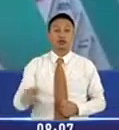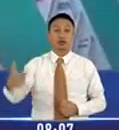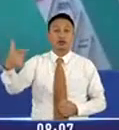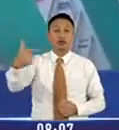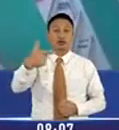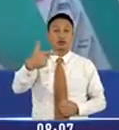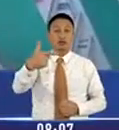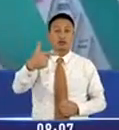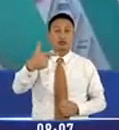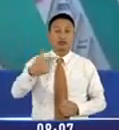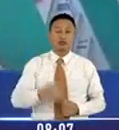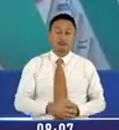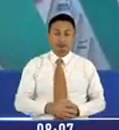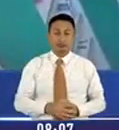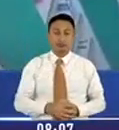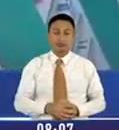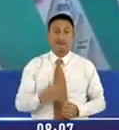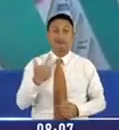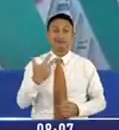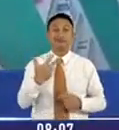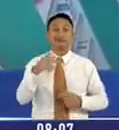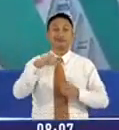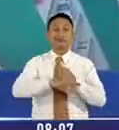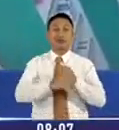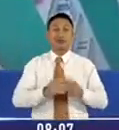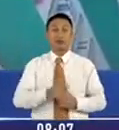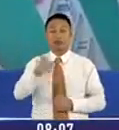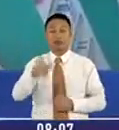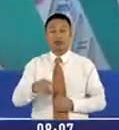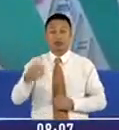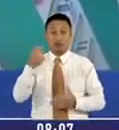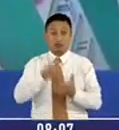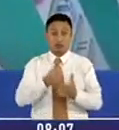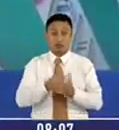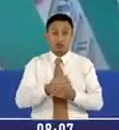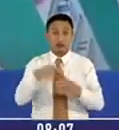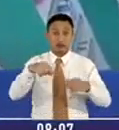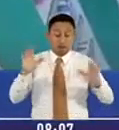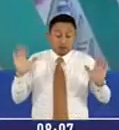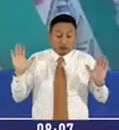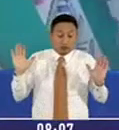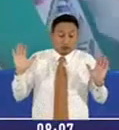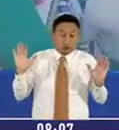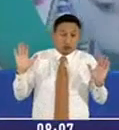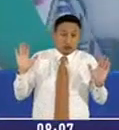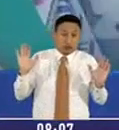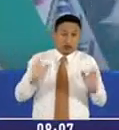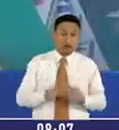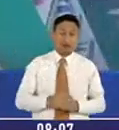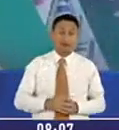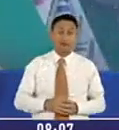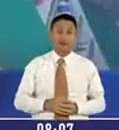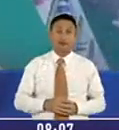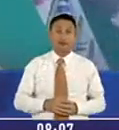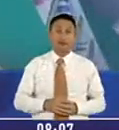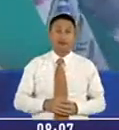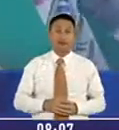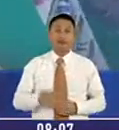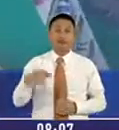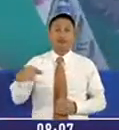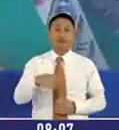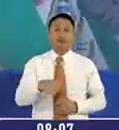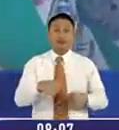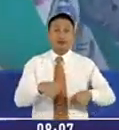la apunta. El tercer pillo agrede a uno de los clientes, quien levanta las manos para que no le hagan daño. Abren la